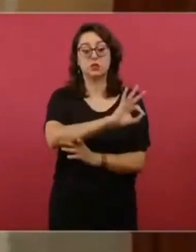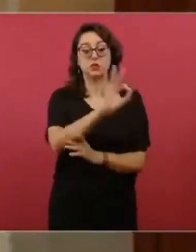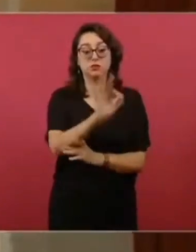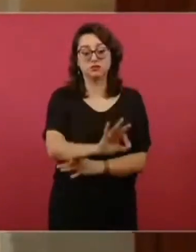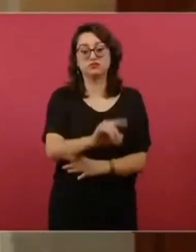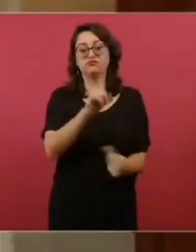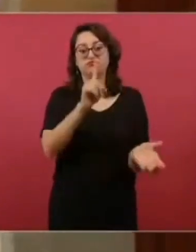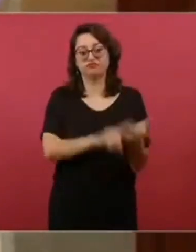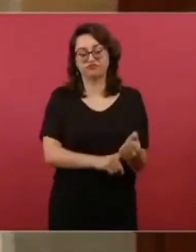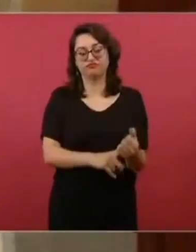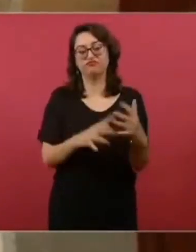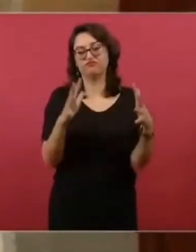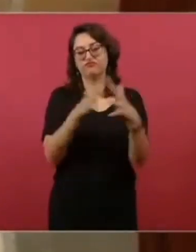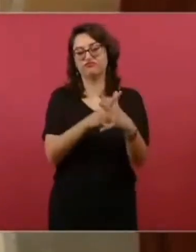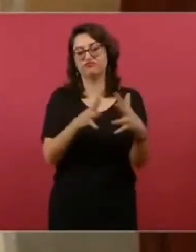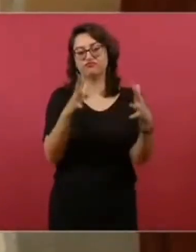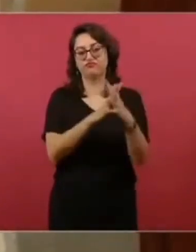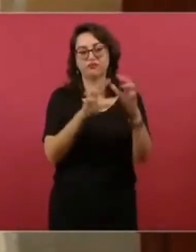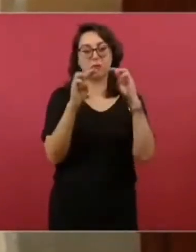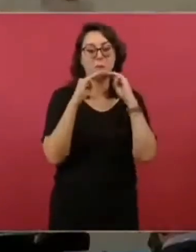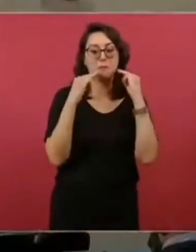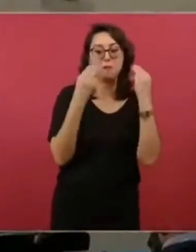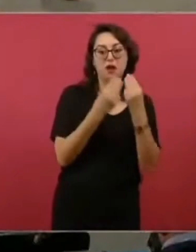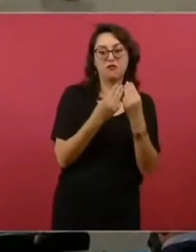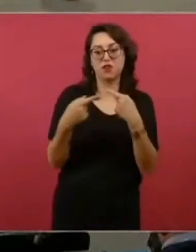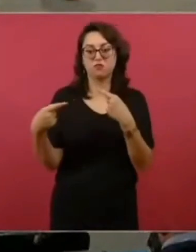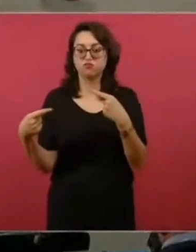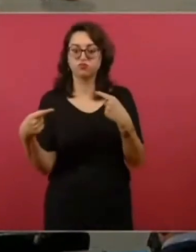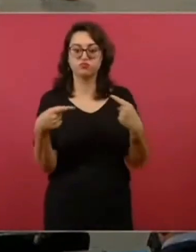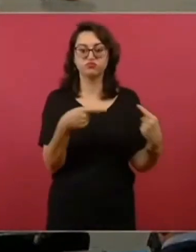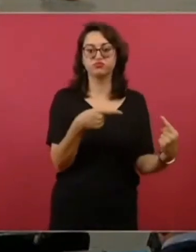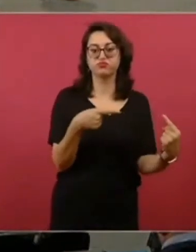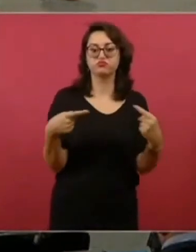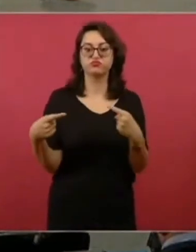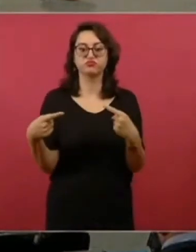tiene que ver con enfrentamientos entre bandas.